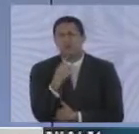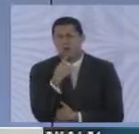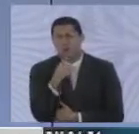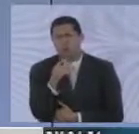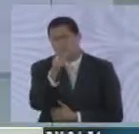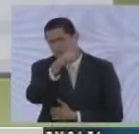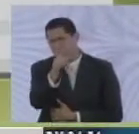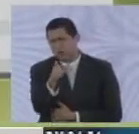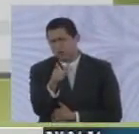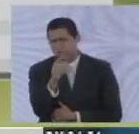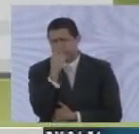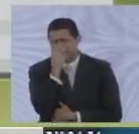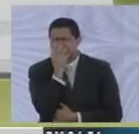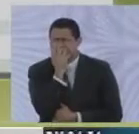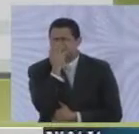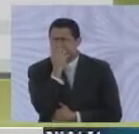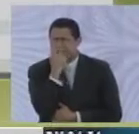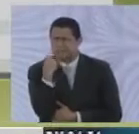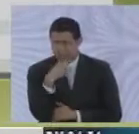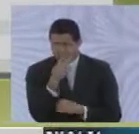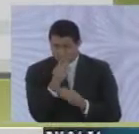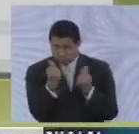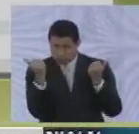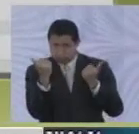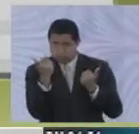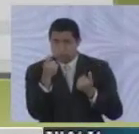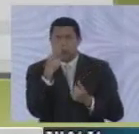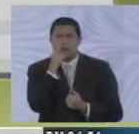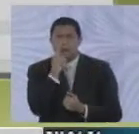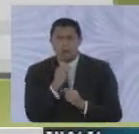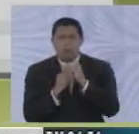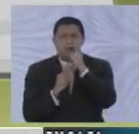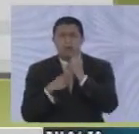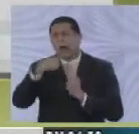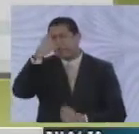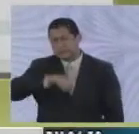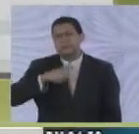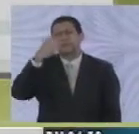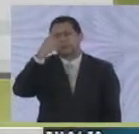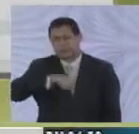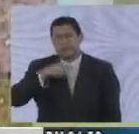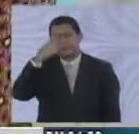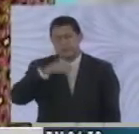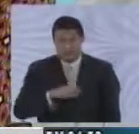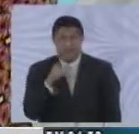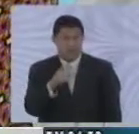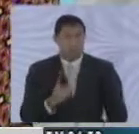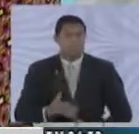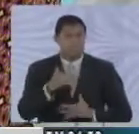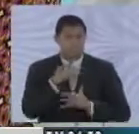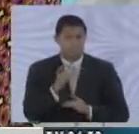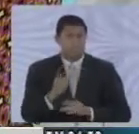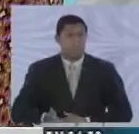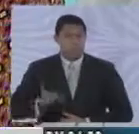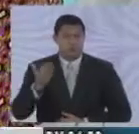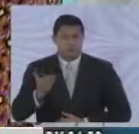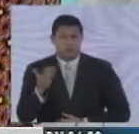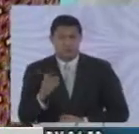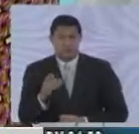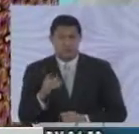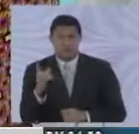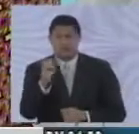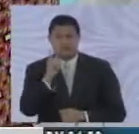nos pregunta, ¿la rinitis alérgica tiene cura, mucho goteo y estornudo? Eso es importantísimo, ¿ok? Esa es una de las causas